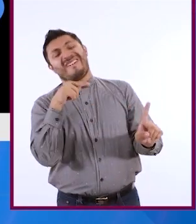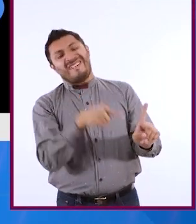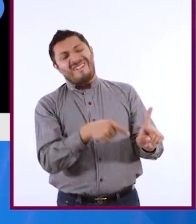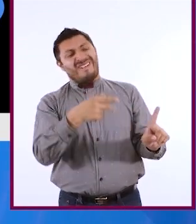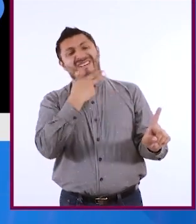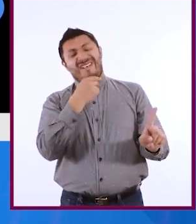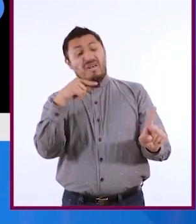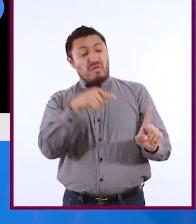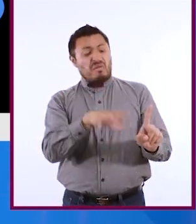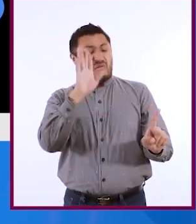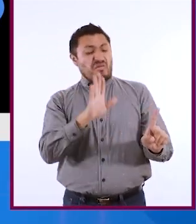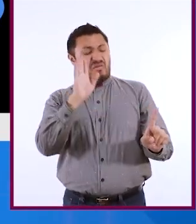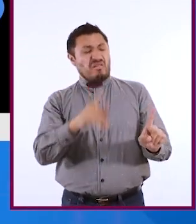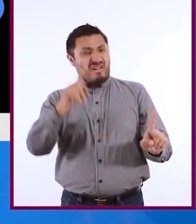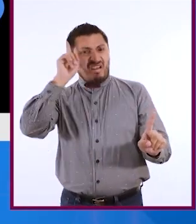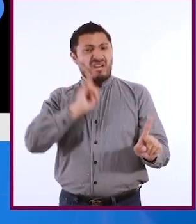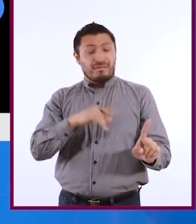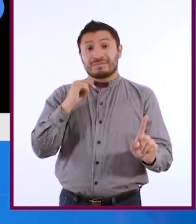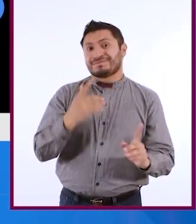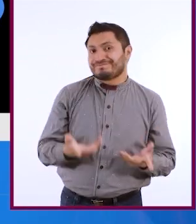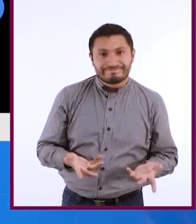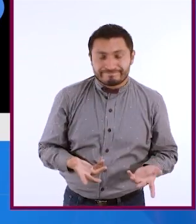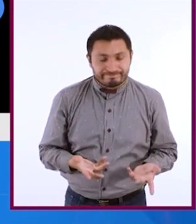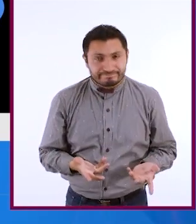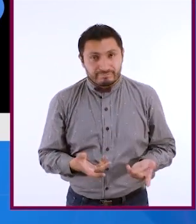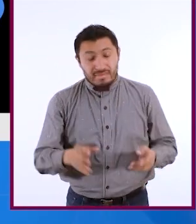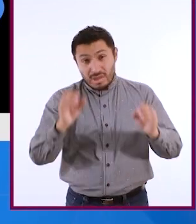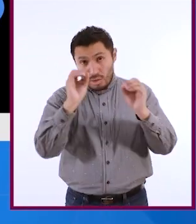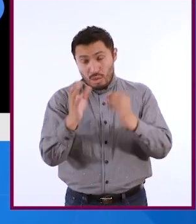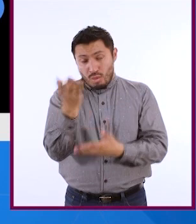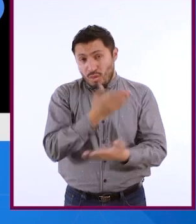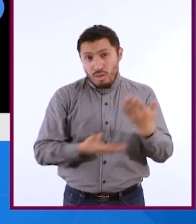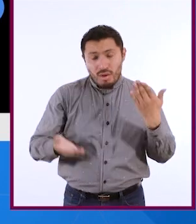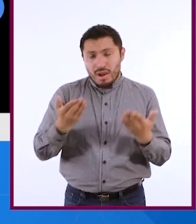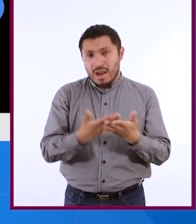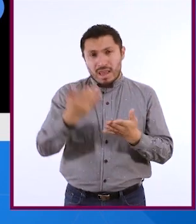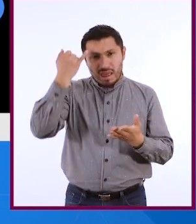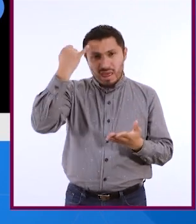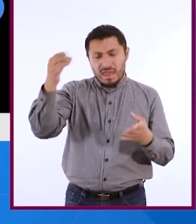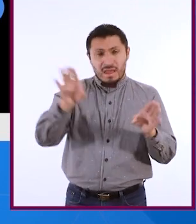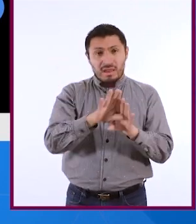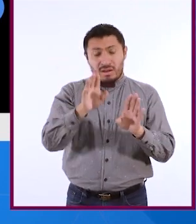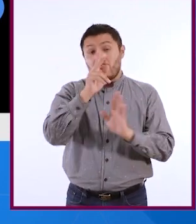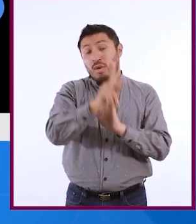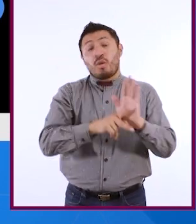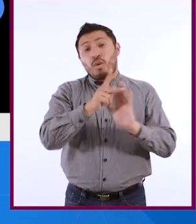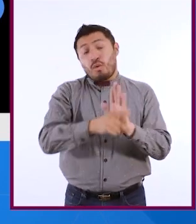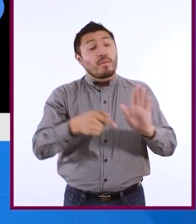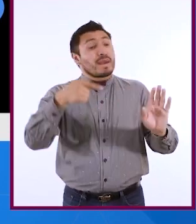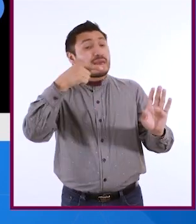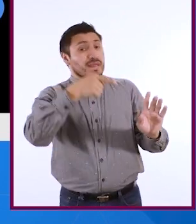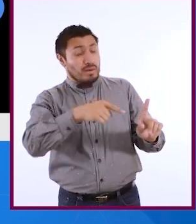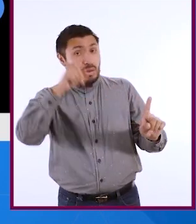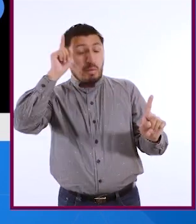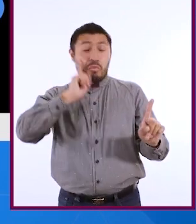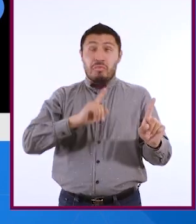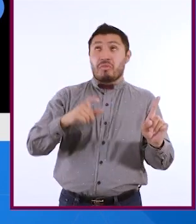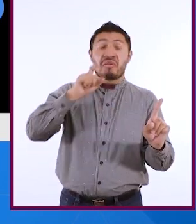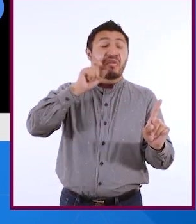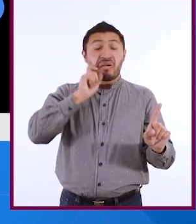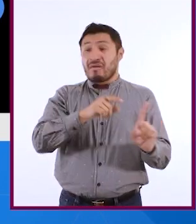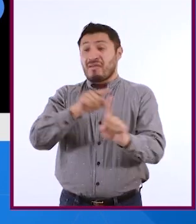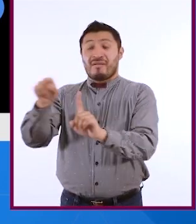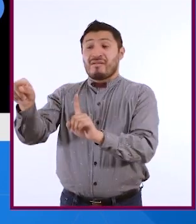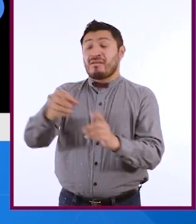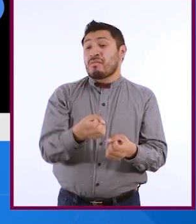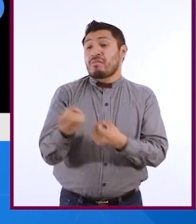niña entre comillas, o de compartir videos de alguna mujer, eso también es otro clásico. Puede